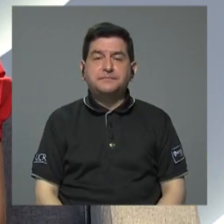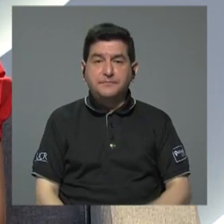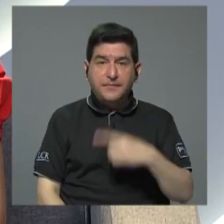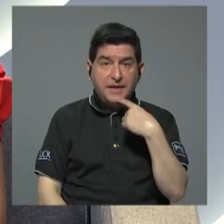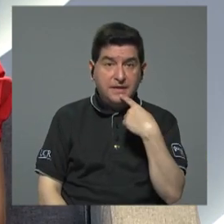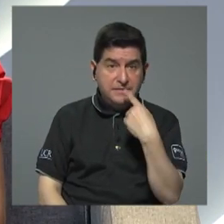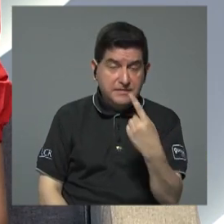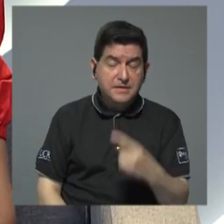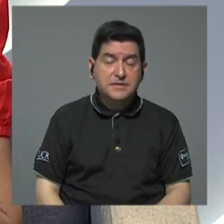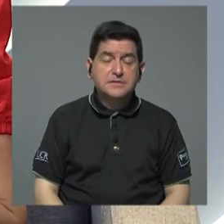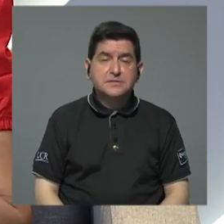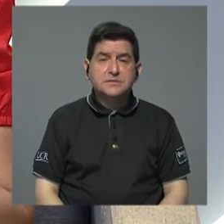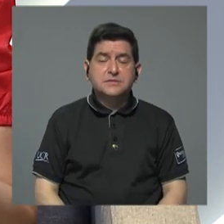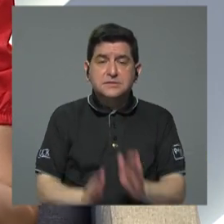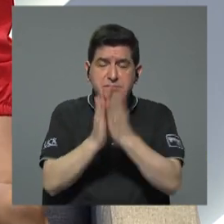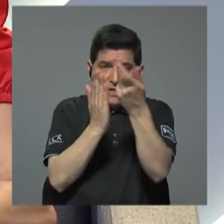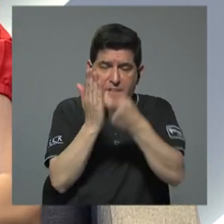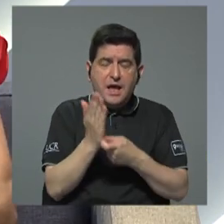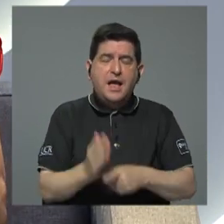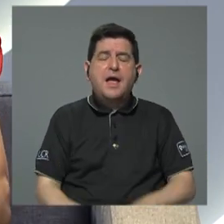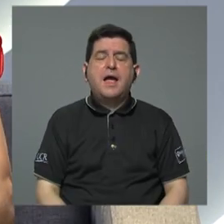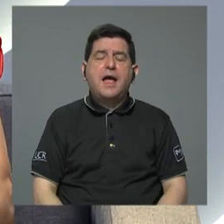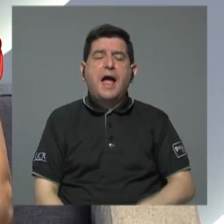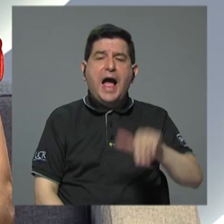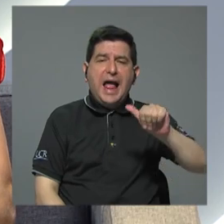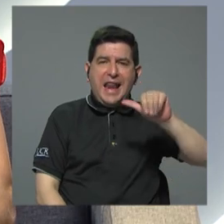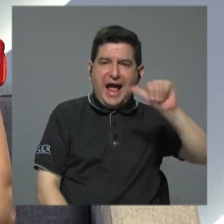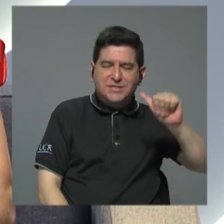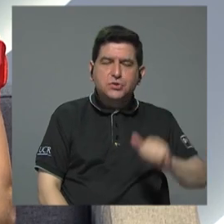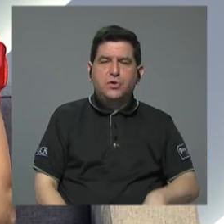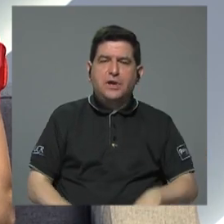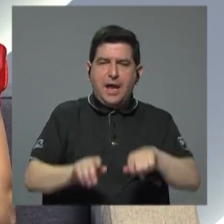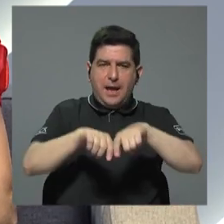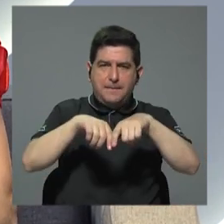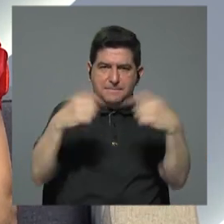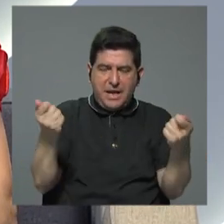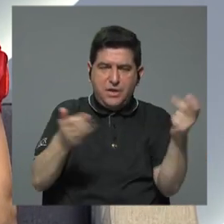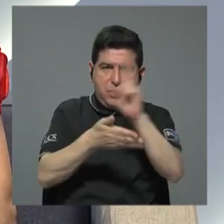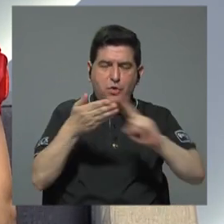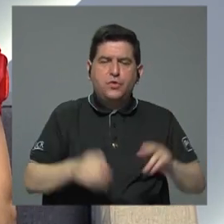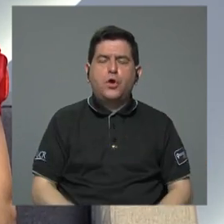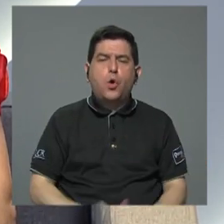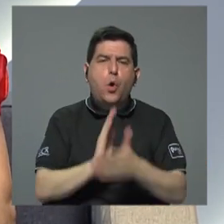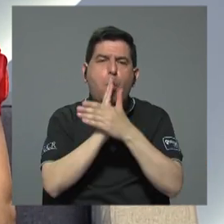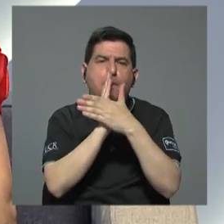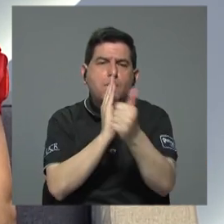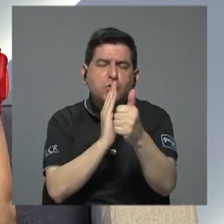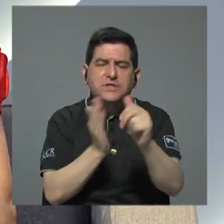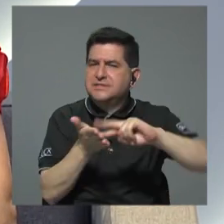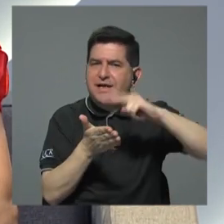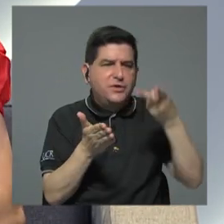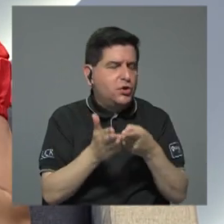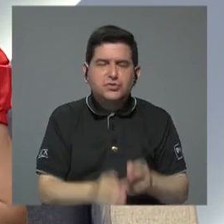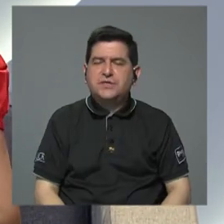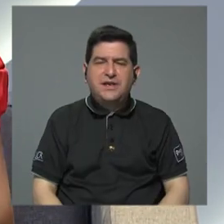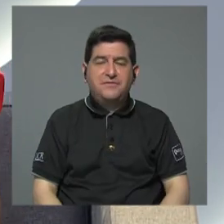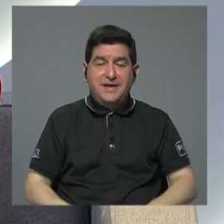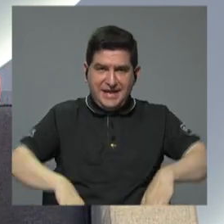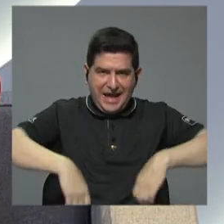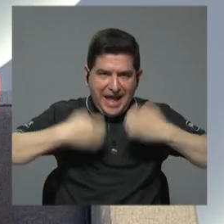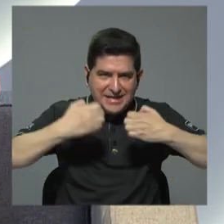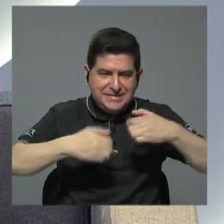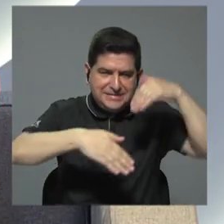me llamó la atención en un artículo del semanario Alan Astorga, dice que exista potencial no significa que haya en ningún